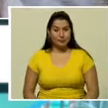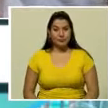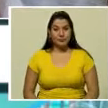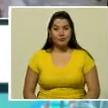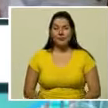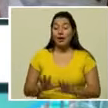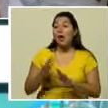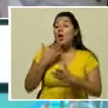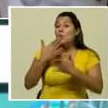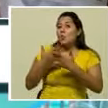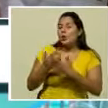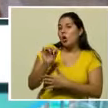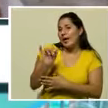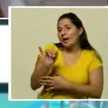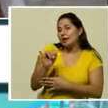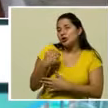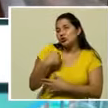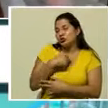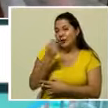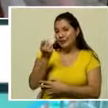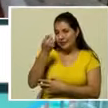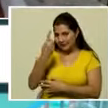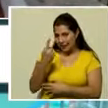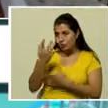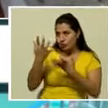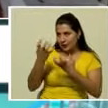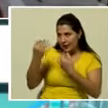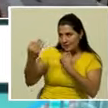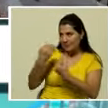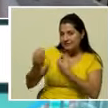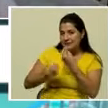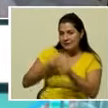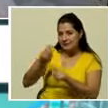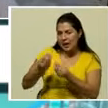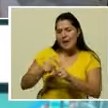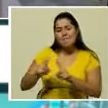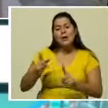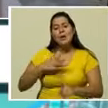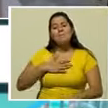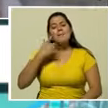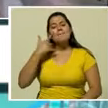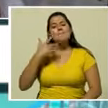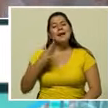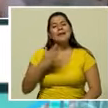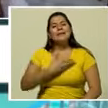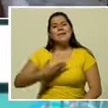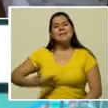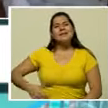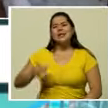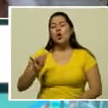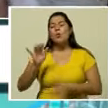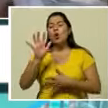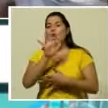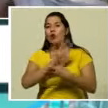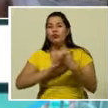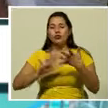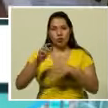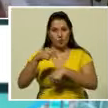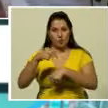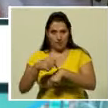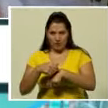esto perfectamente es entendible. Lo que pasa es que me parece que el presidente confundió los espacios. Esto era válido